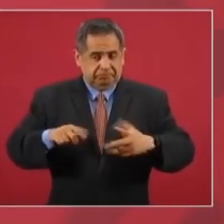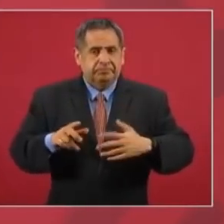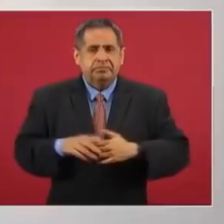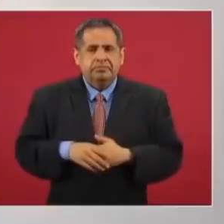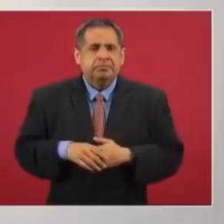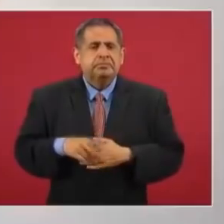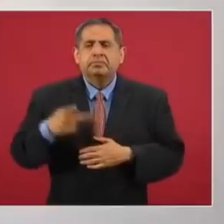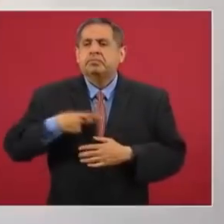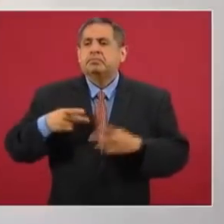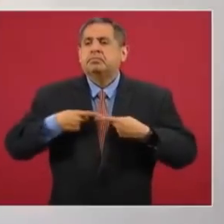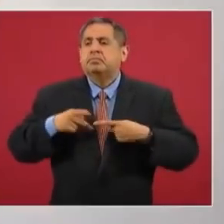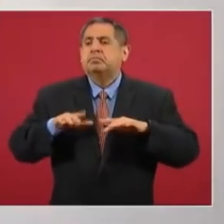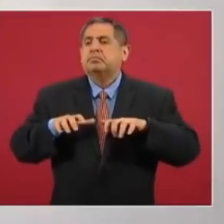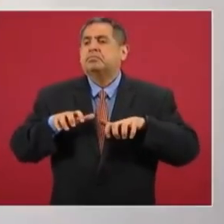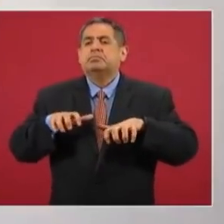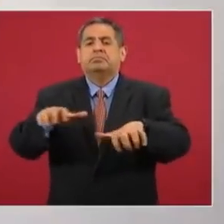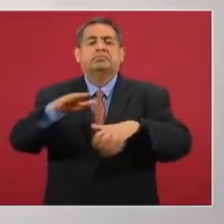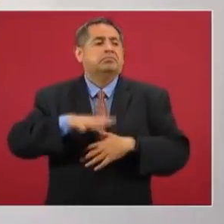un pueblo